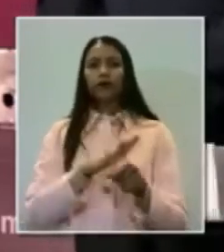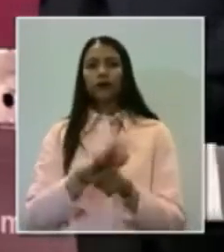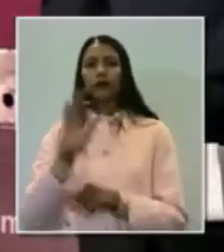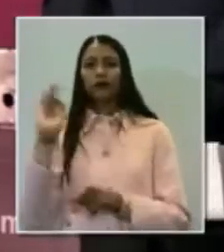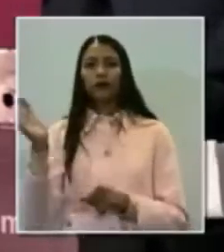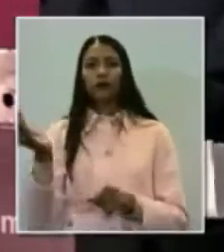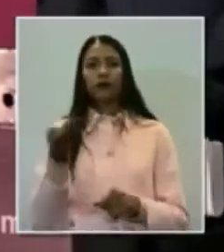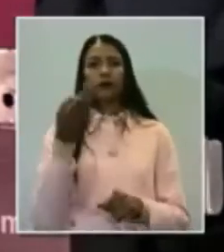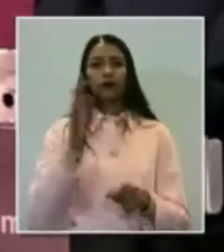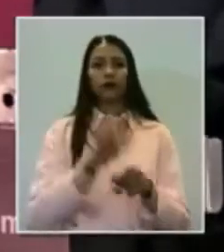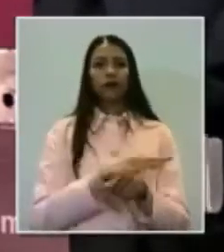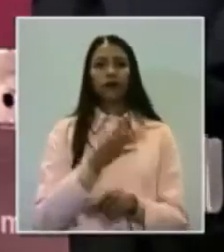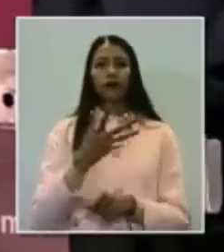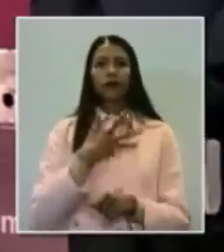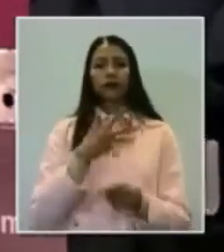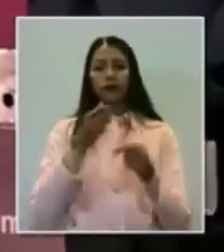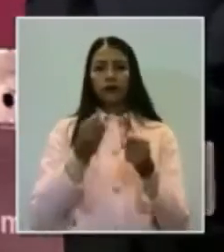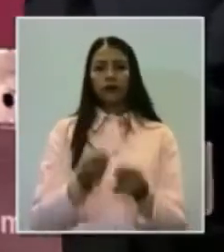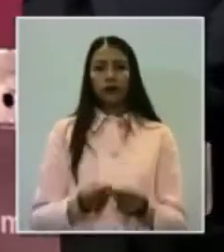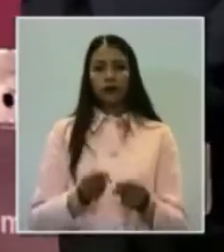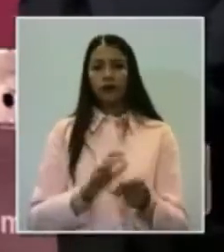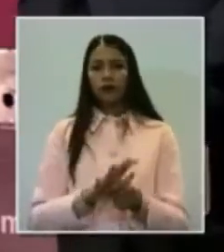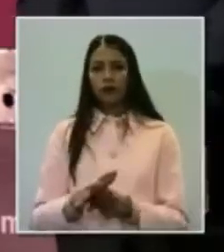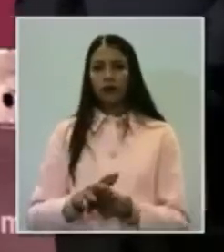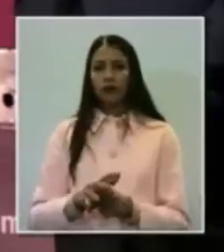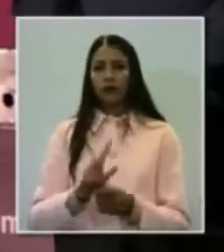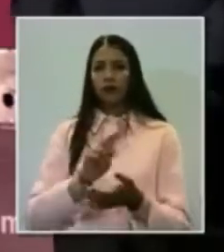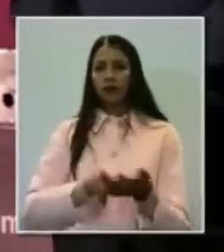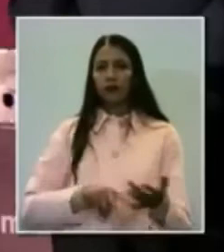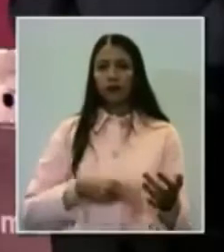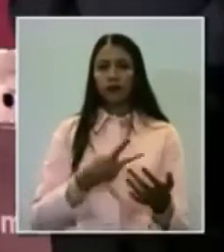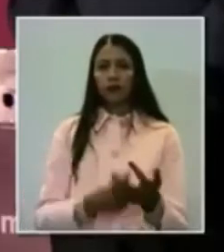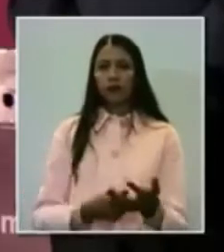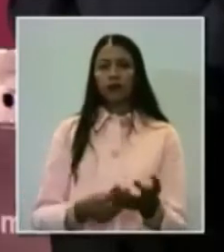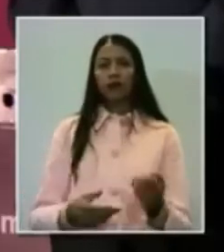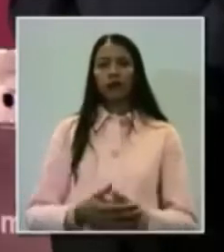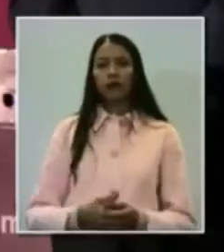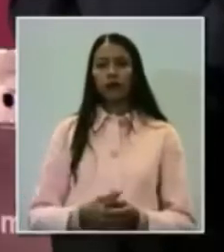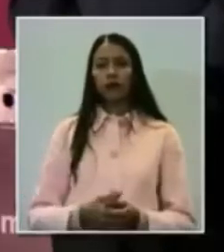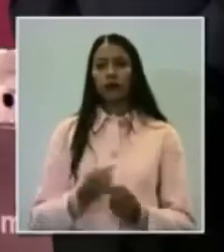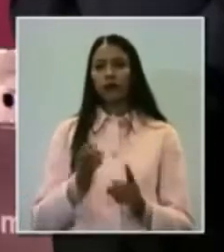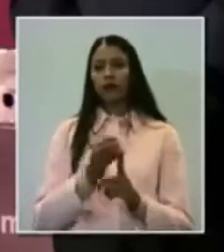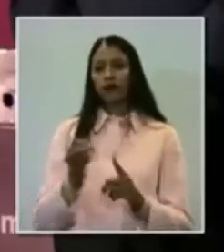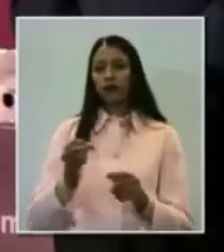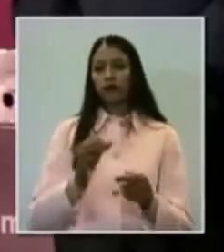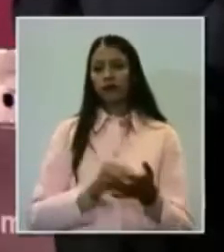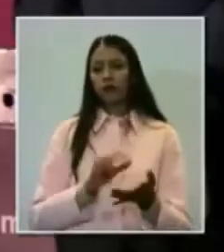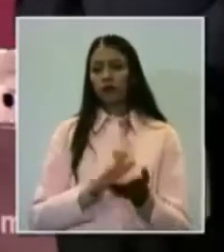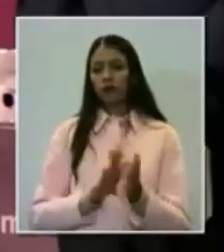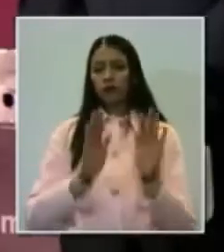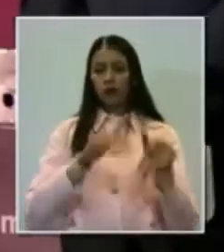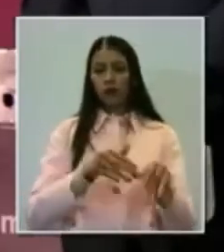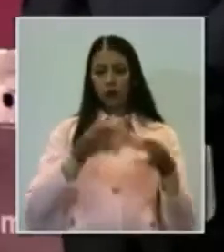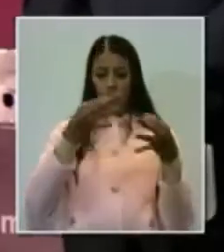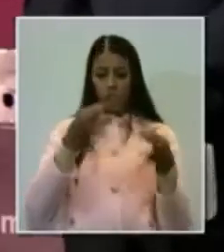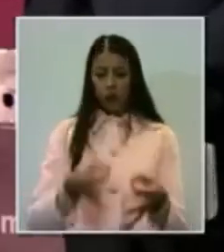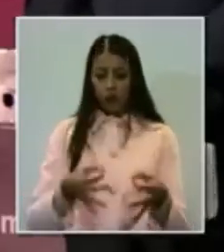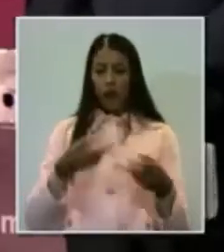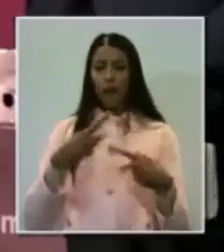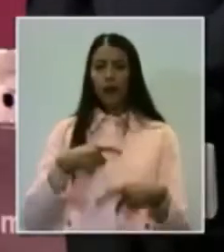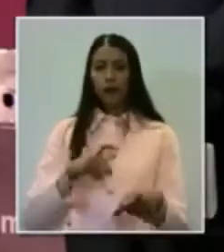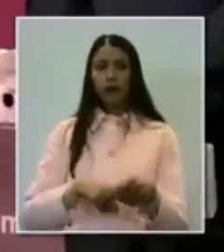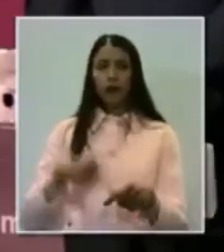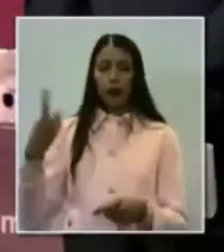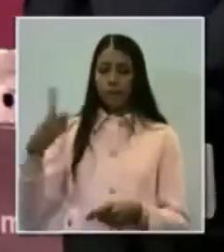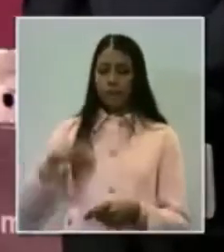la federalización, porque da certeza de la asignación de plazas, da certeza de que las órdenes de adscripción son las originales, de que el personal